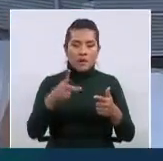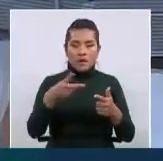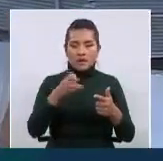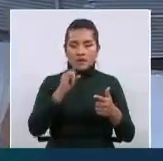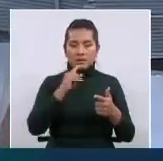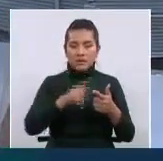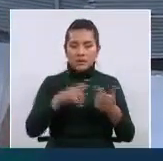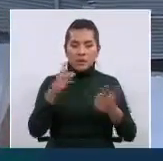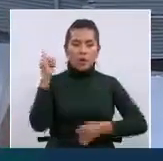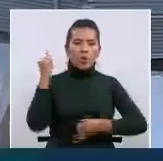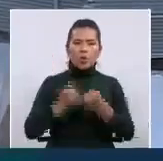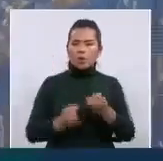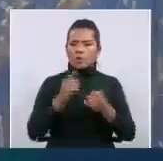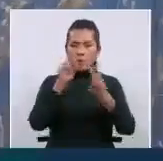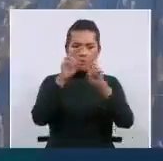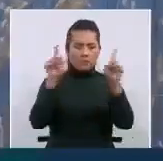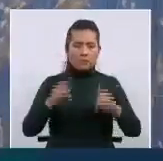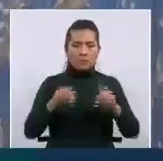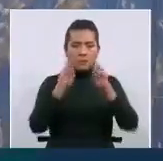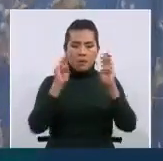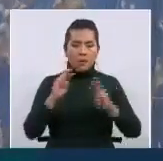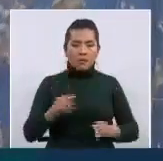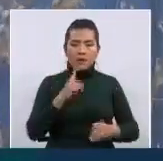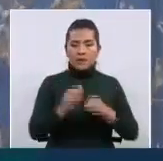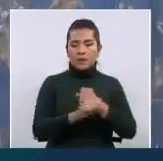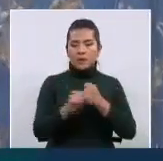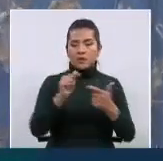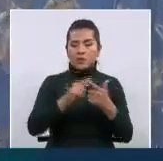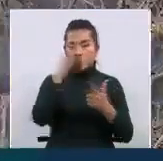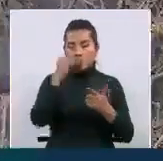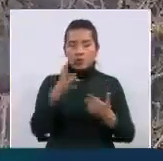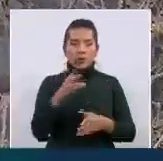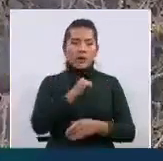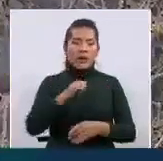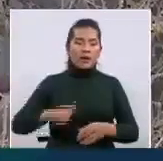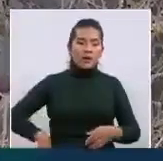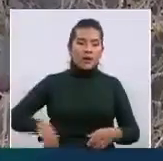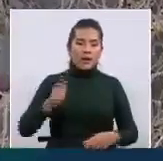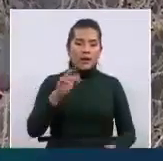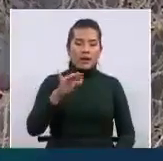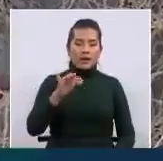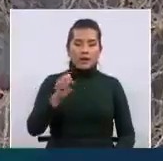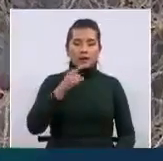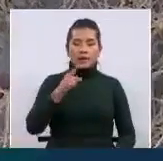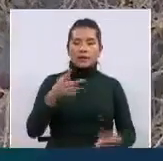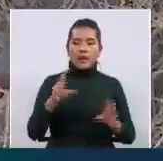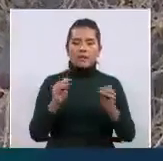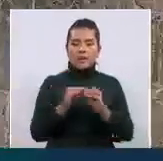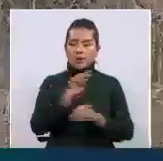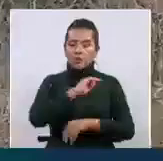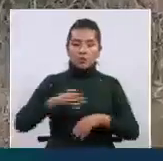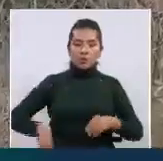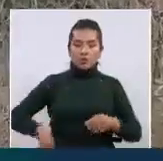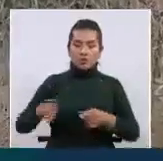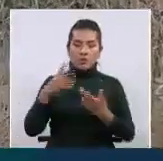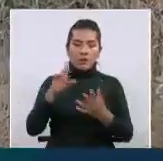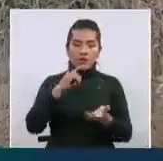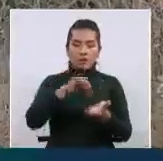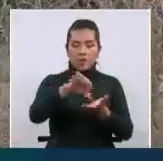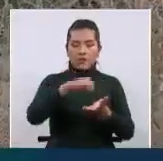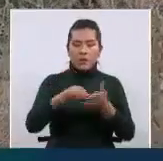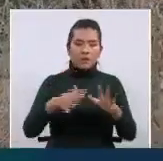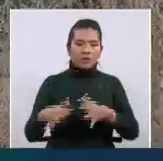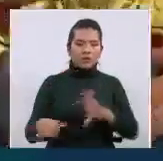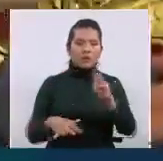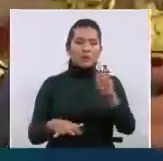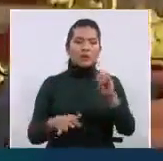el último mapa de riesgos, porque según el alcalde de La Paz, Iván Arias, este trabajo le costaría al municipio paseño más de 60 millones